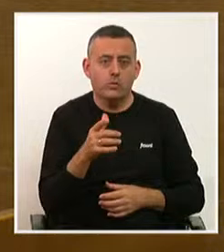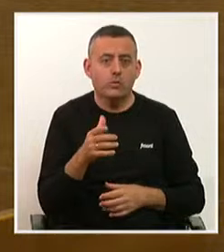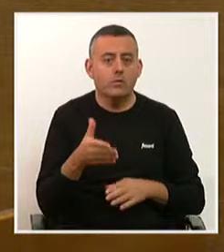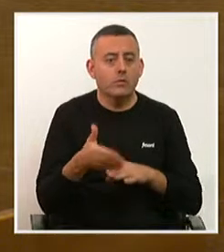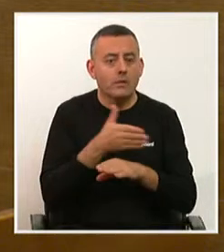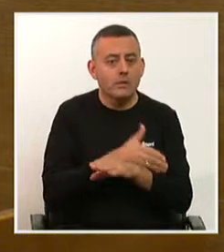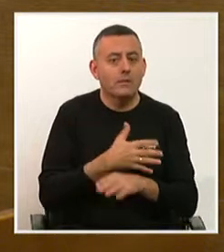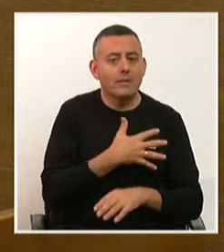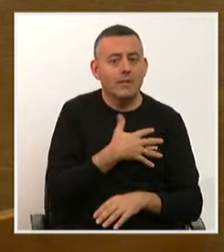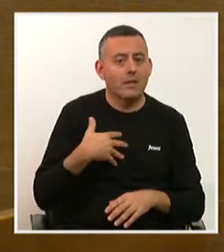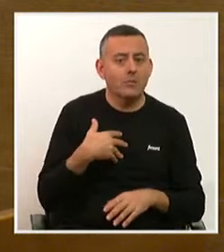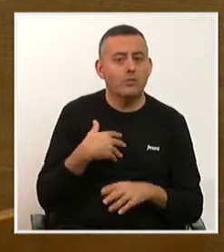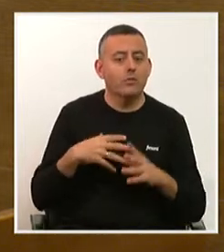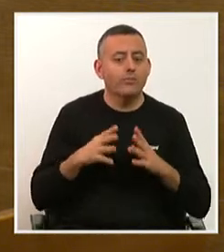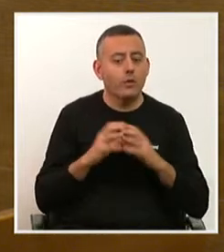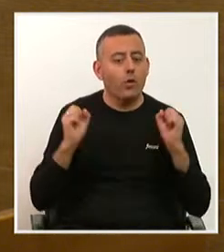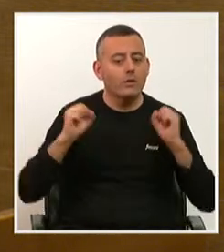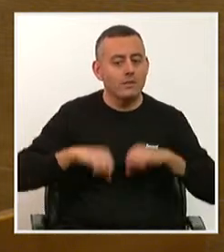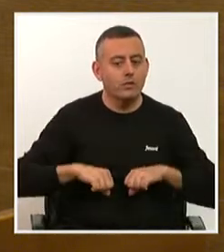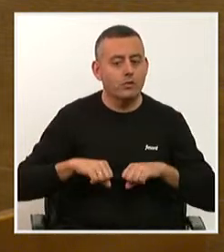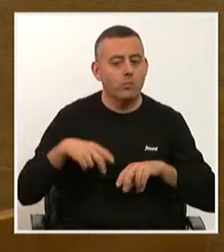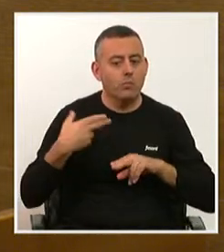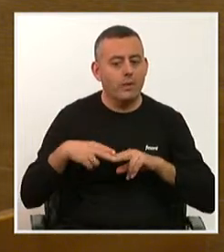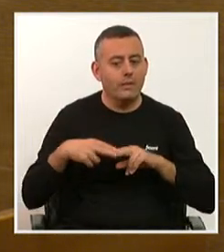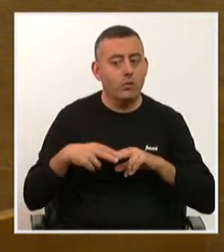polític pero de